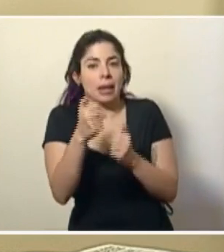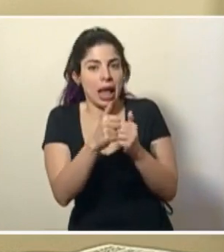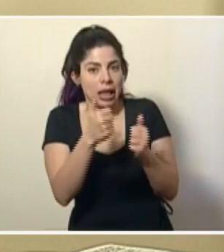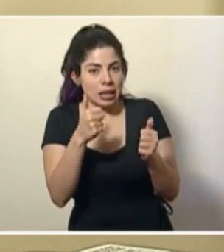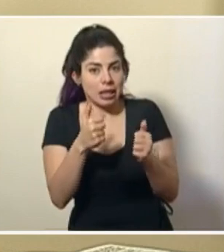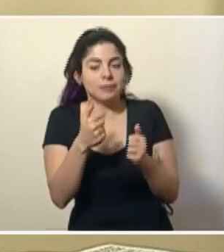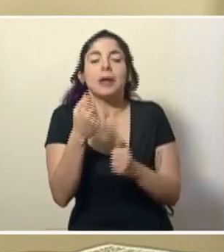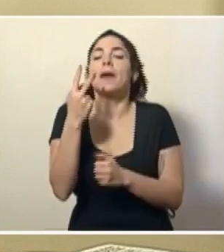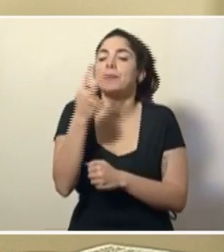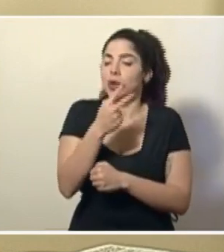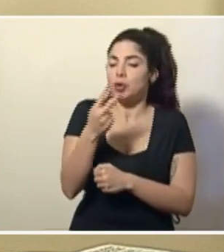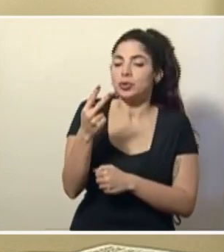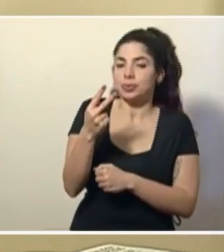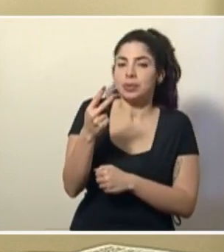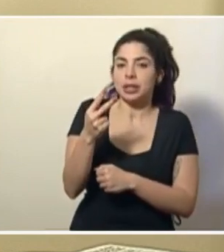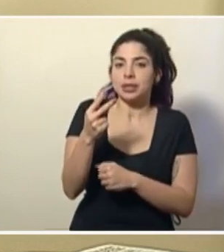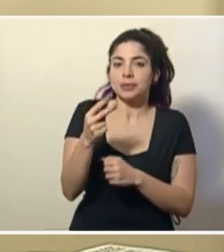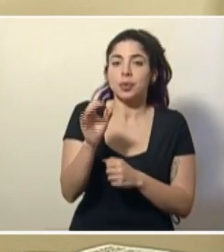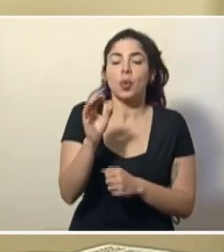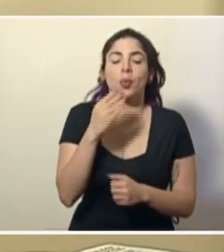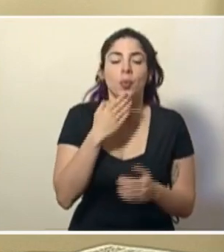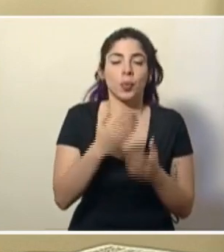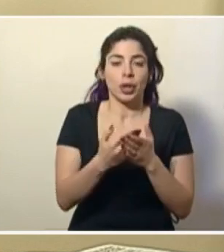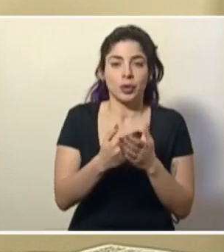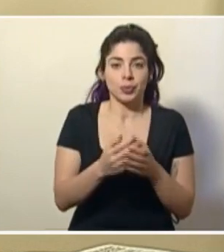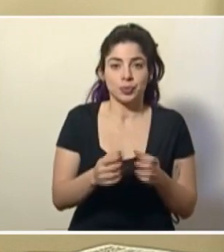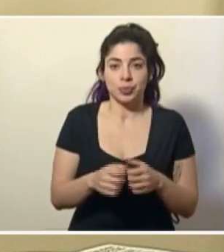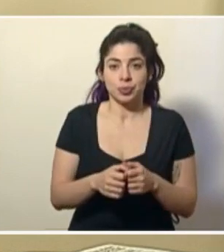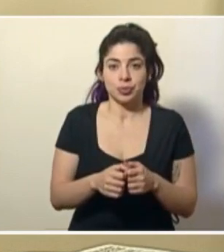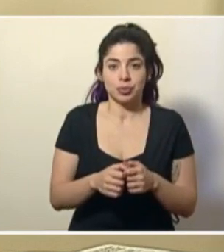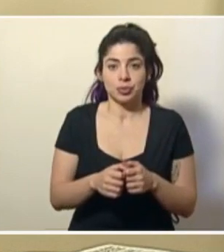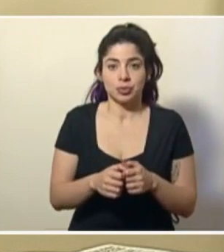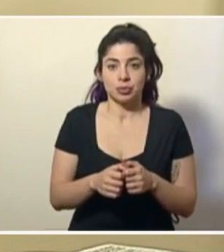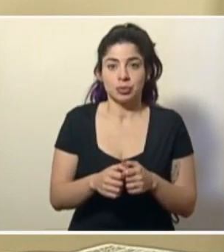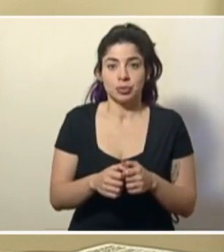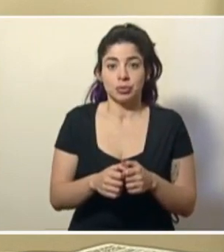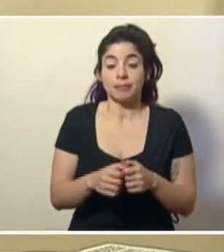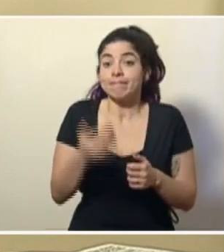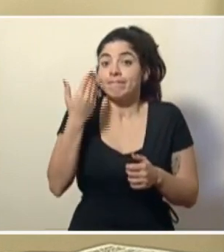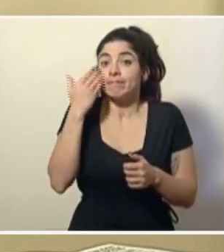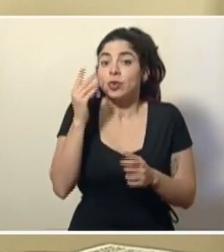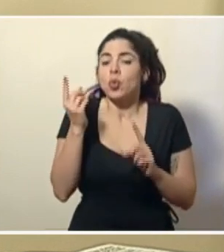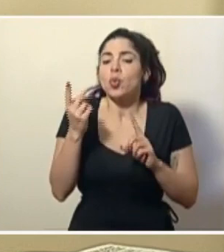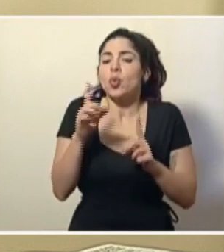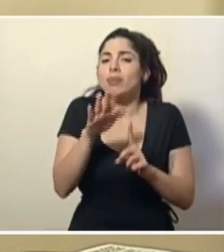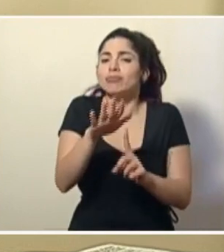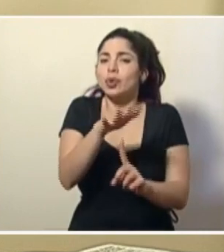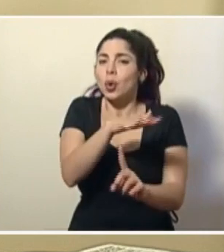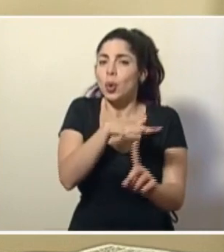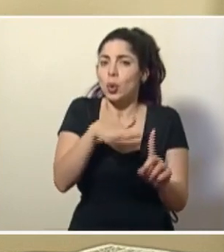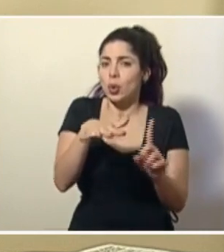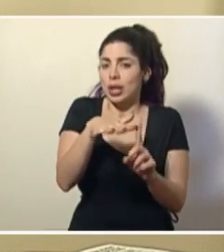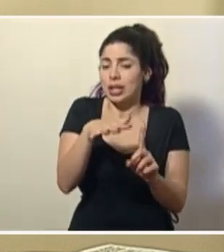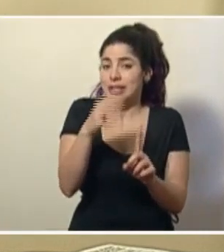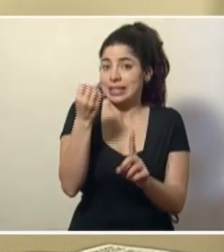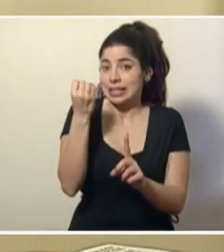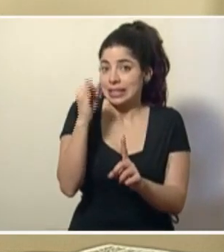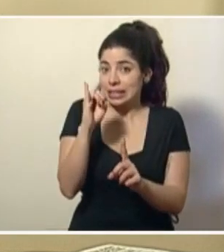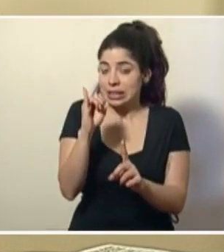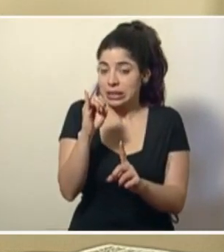atraso en la entrega del resultado. A eso me refería. Bueno, y no sé cuál es el contexto. Si estos